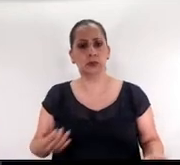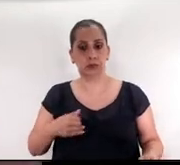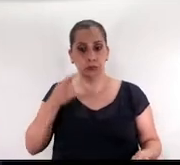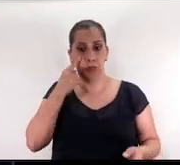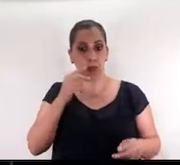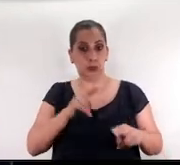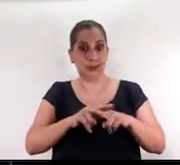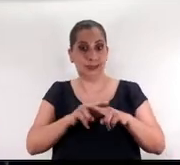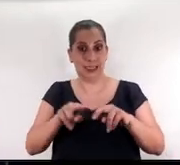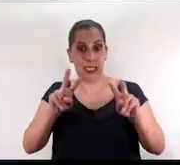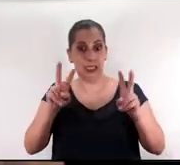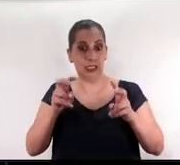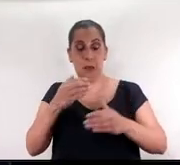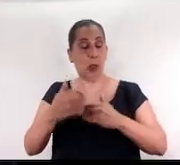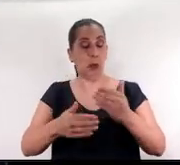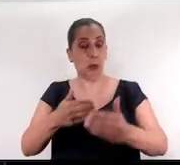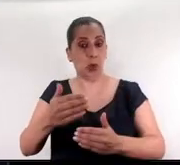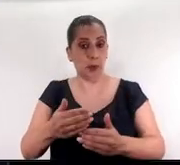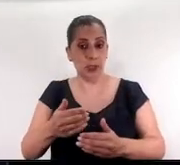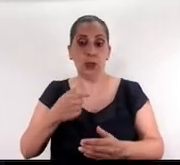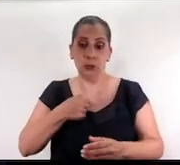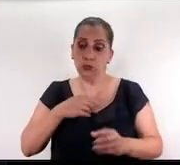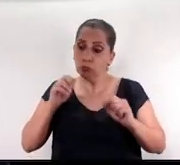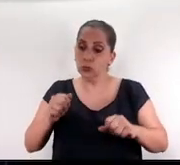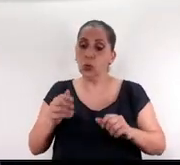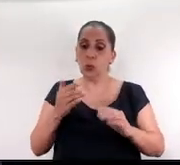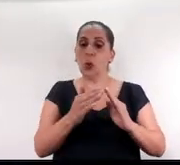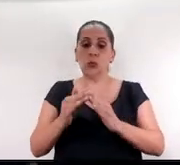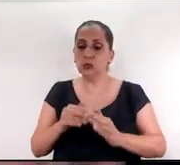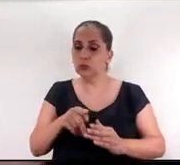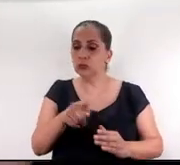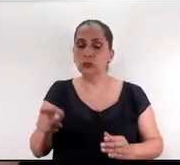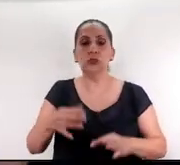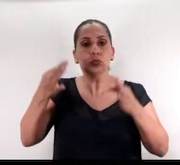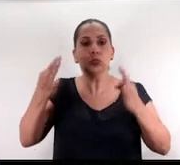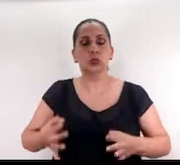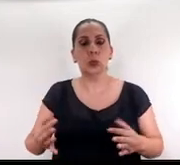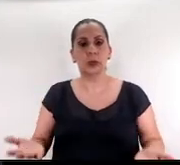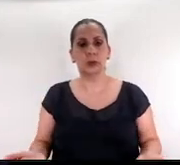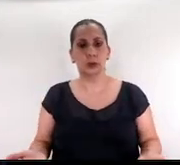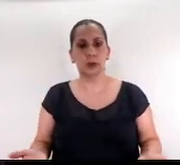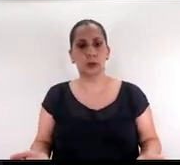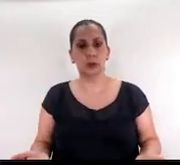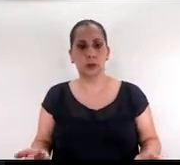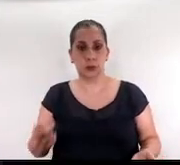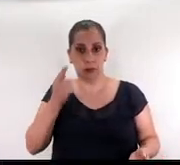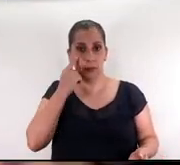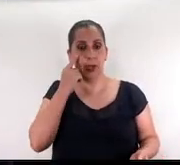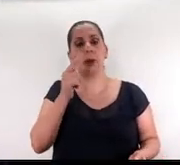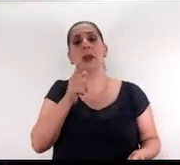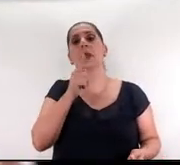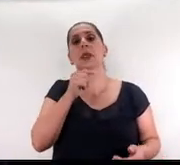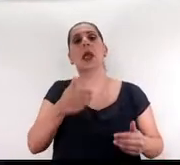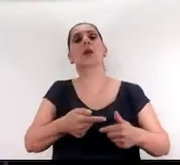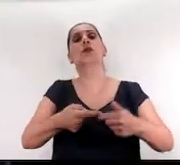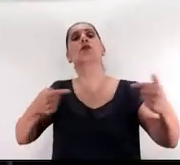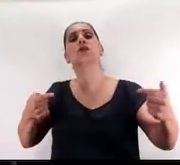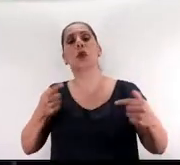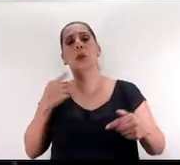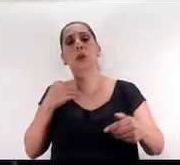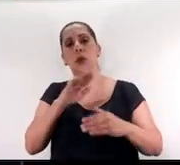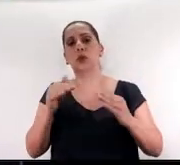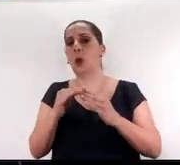no camina, entonces yo diría, bueno, entonces que sea el pueblo, a ver si alguien se atreve a oponerse a la voluntad